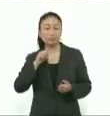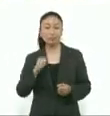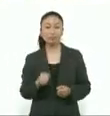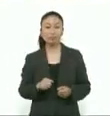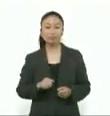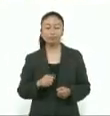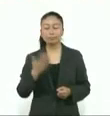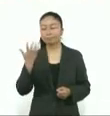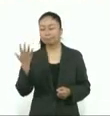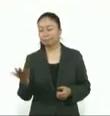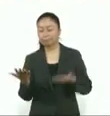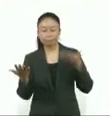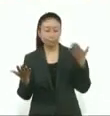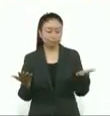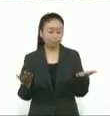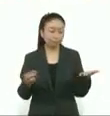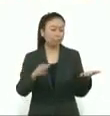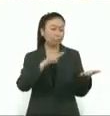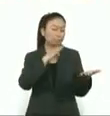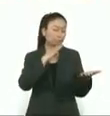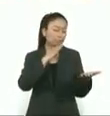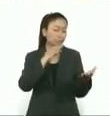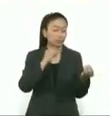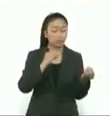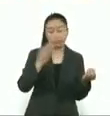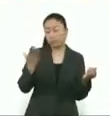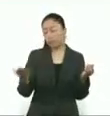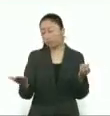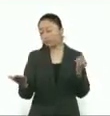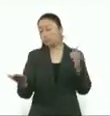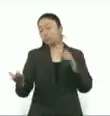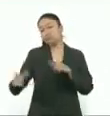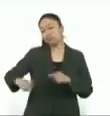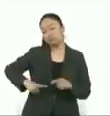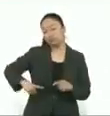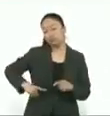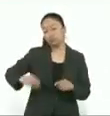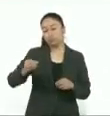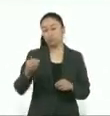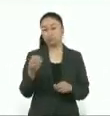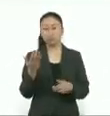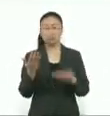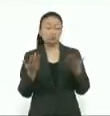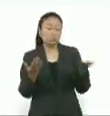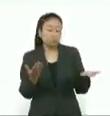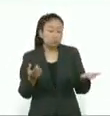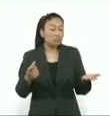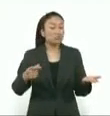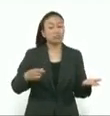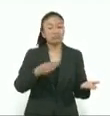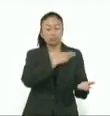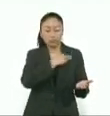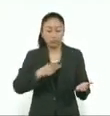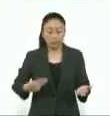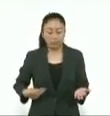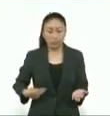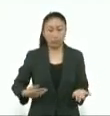entre ser madres o gobernadoras, presidentas municipales, diputadas,